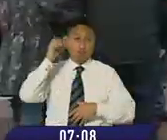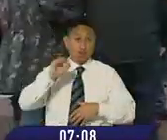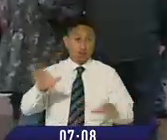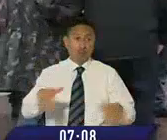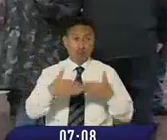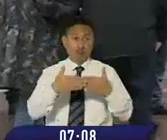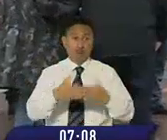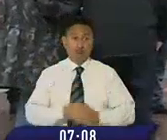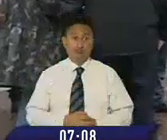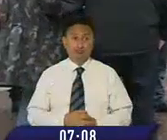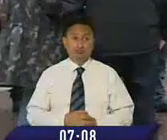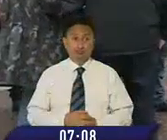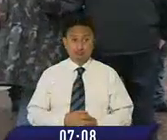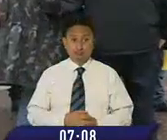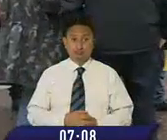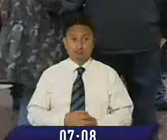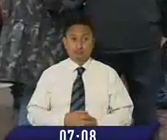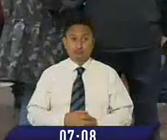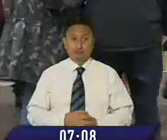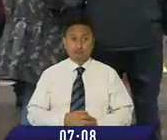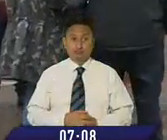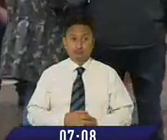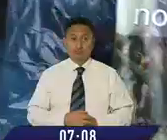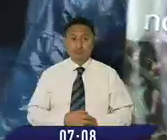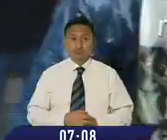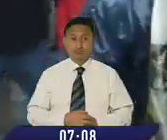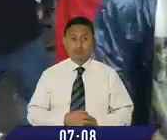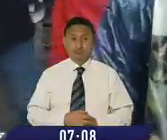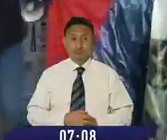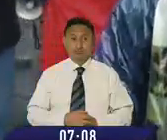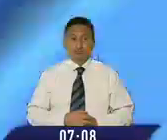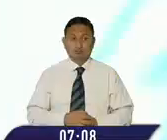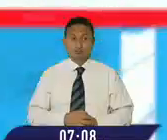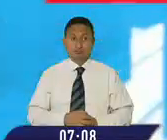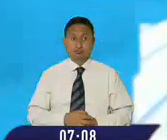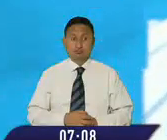cerradas. Desde la ciudad de Cuenca, informó Francisco Ramírez.